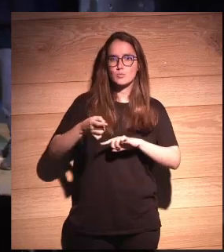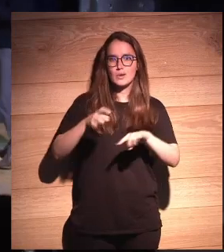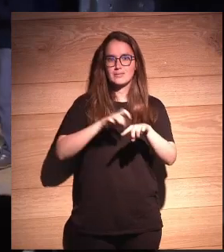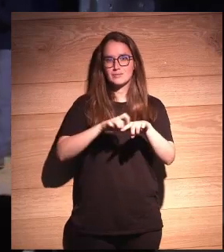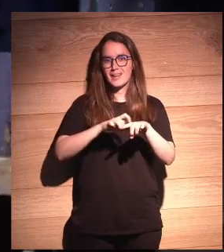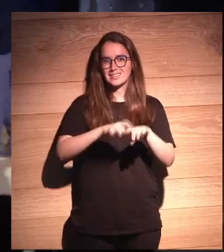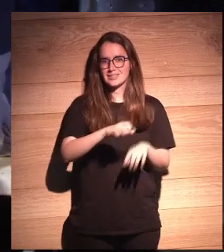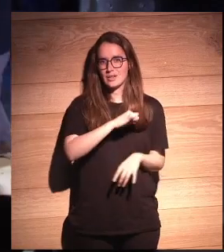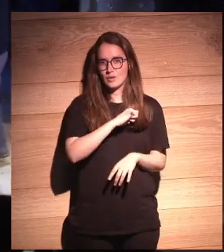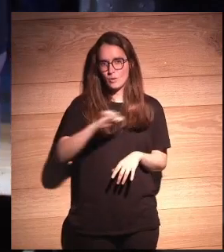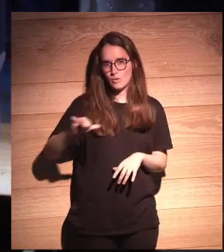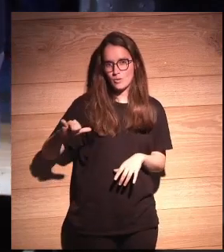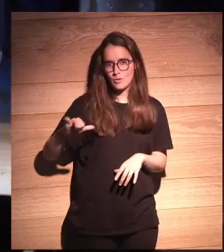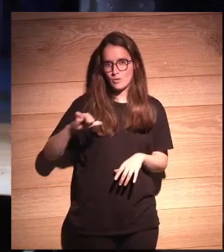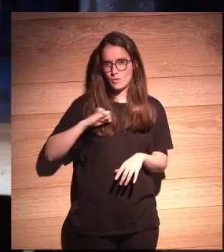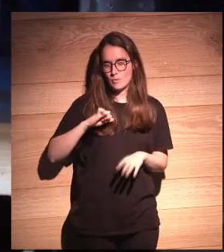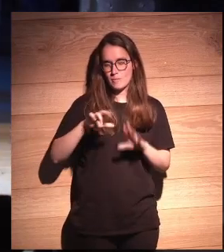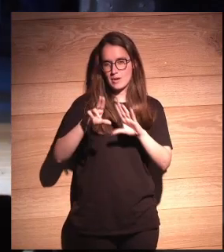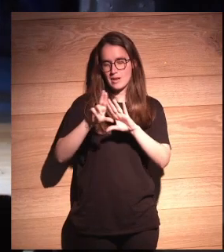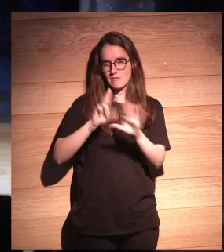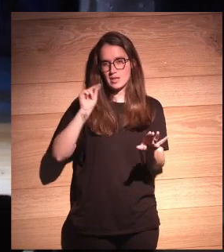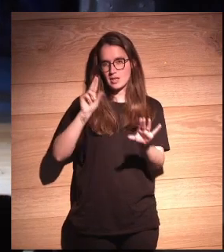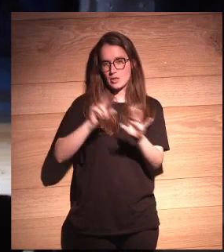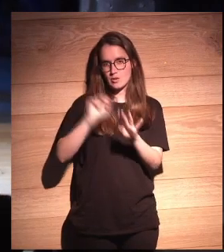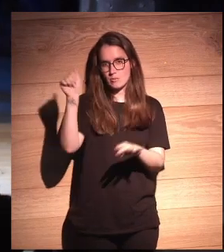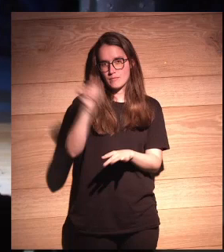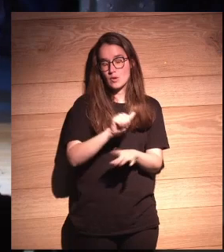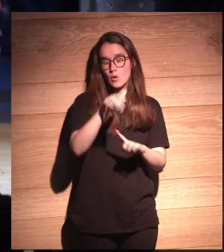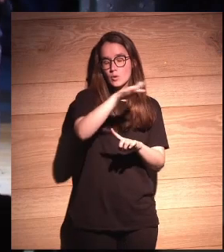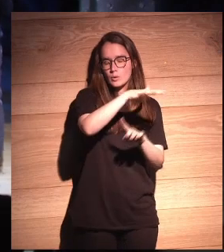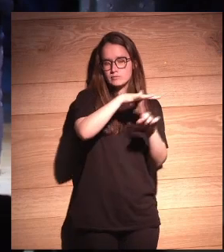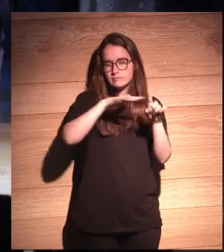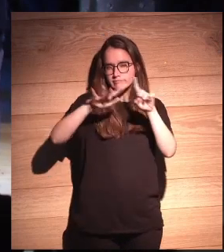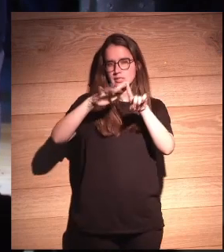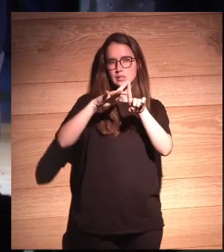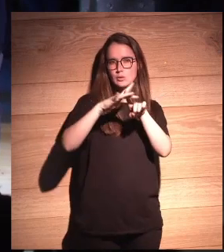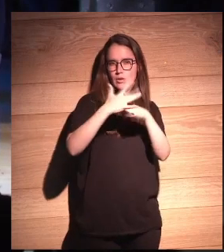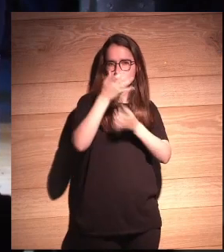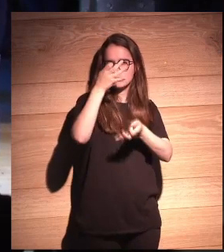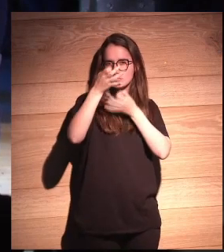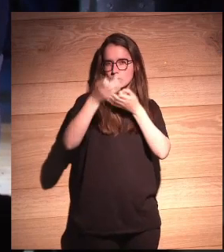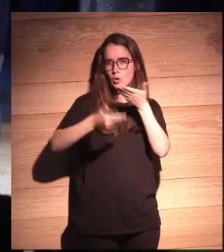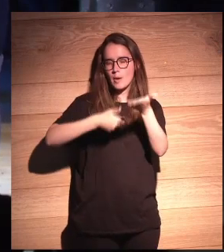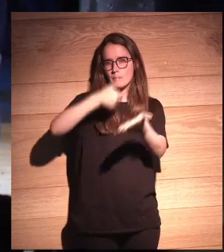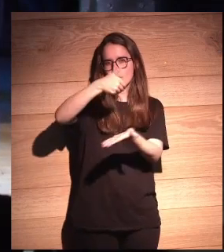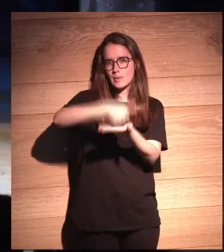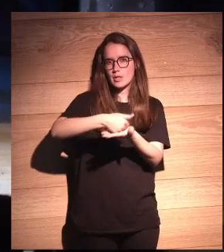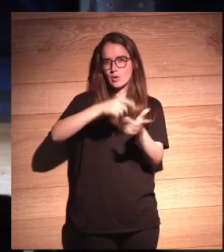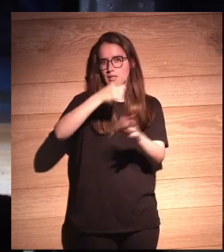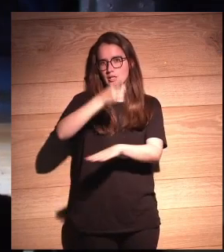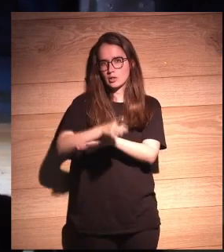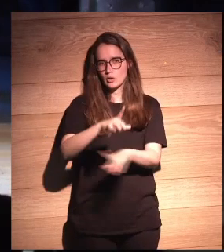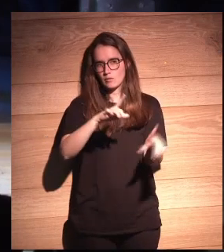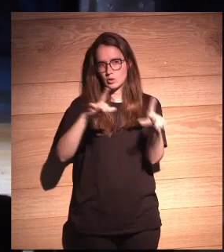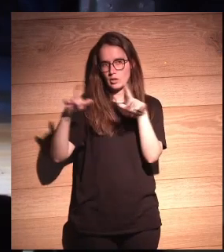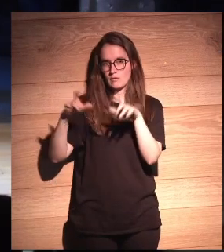a la pieza audiovisual o una atmósfera concreta, que es lo que nos ha pedido el director de fotografía.